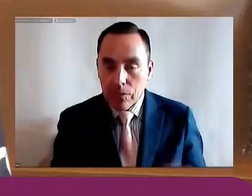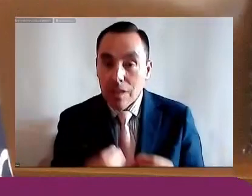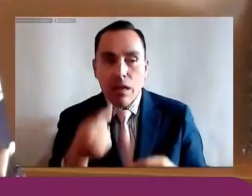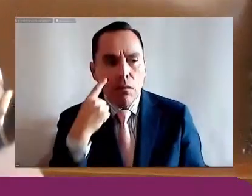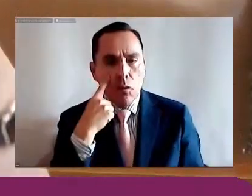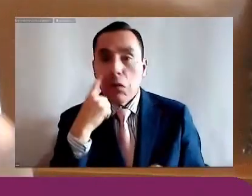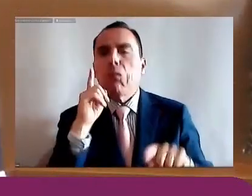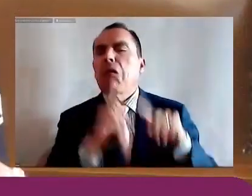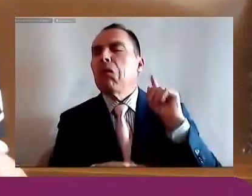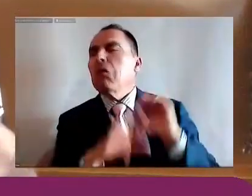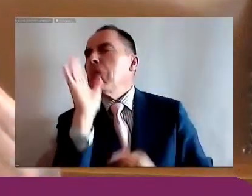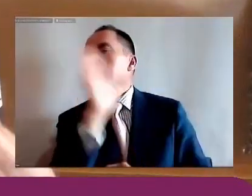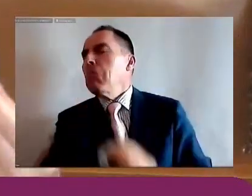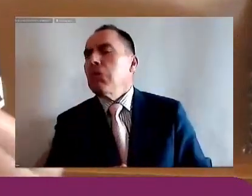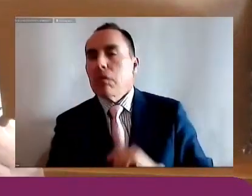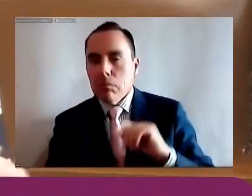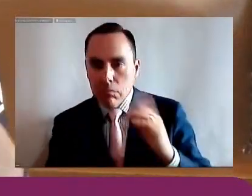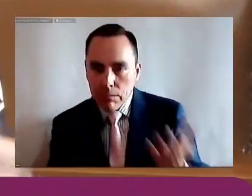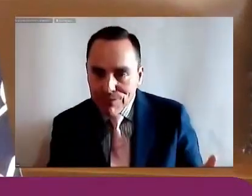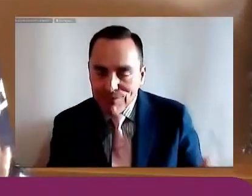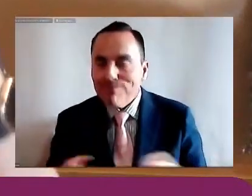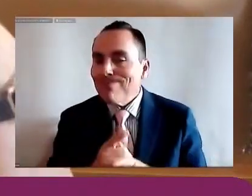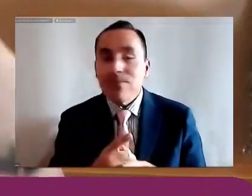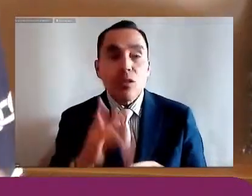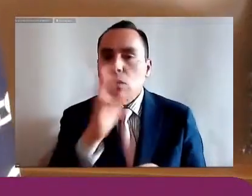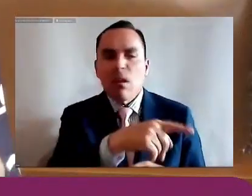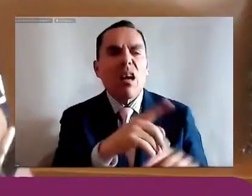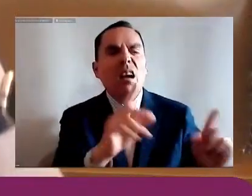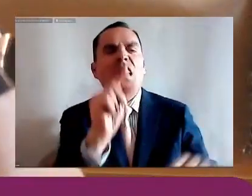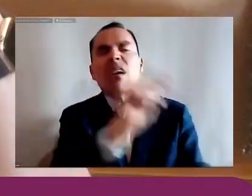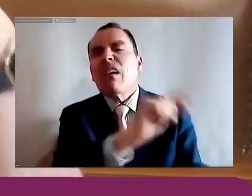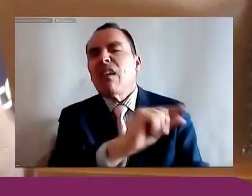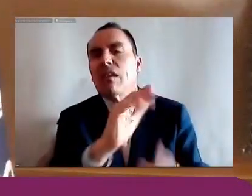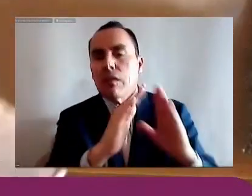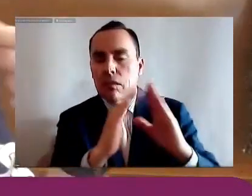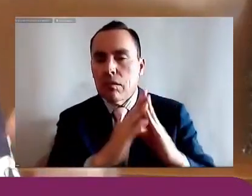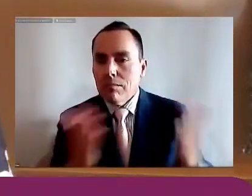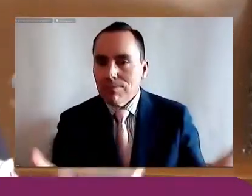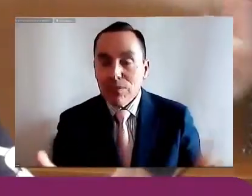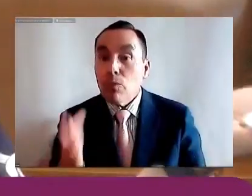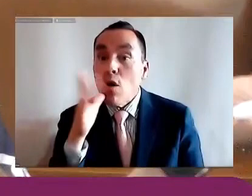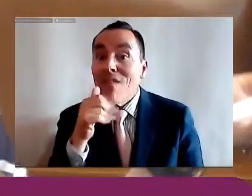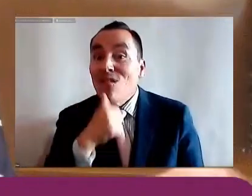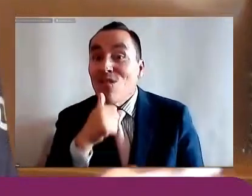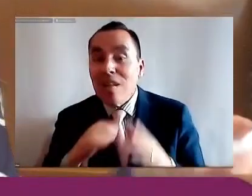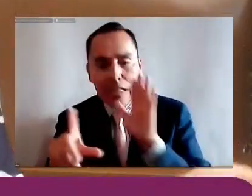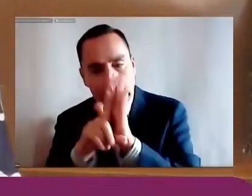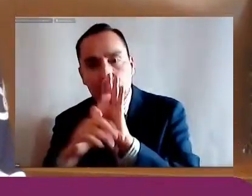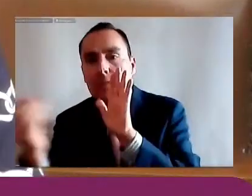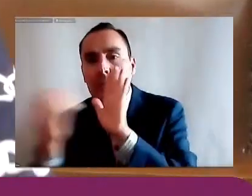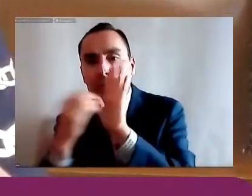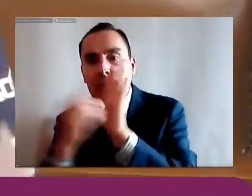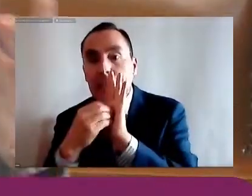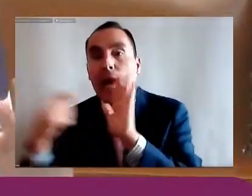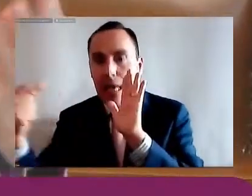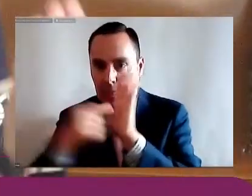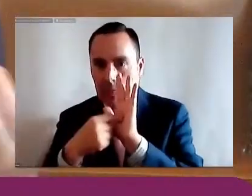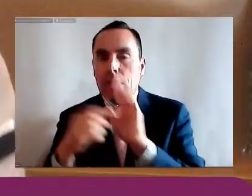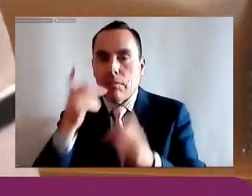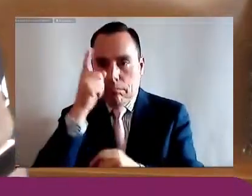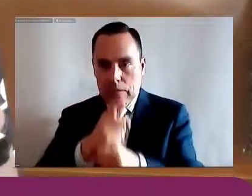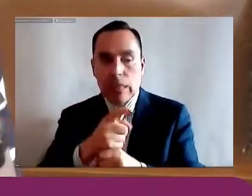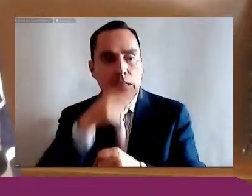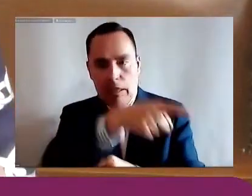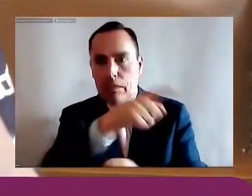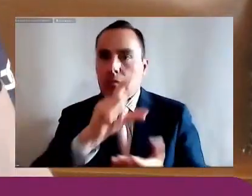es una actividad productiva y que por lo tanto tiene un valor económico. Y existen mecanismos y parámetros, como indicaba María Agnes, y en el mundo entero